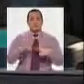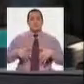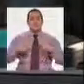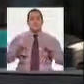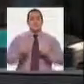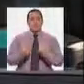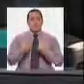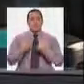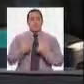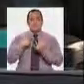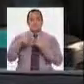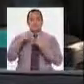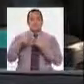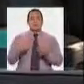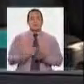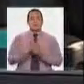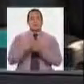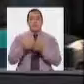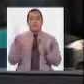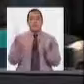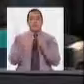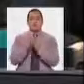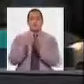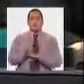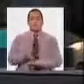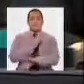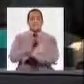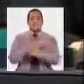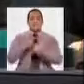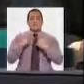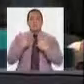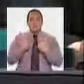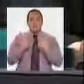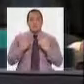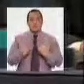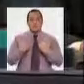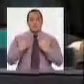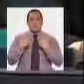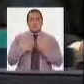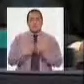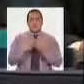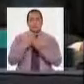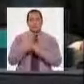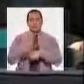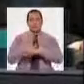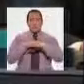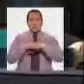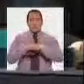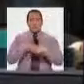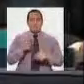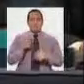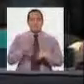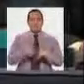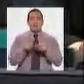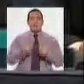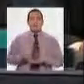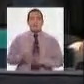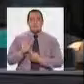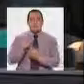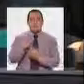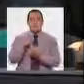porque tenían una serie de audiencias preparadas y entonces teníamos que tener una alternativa, un plan B, para poder